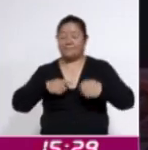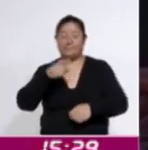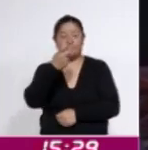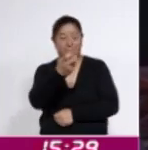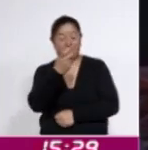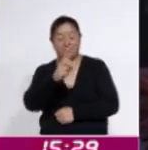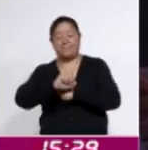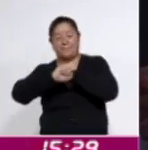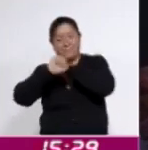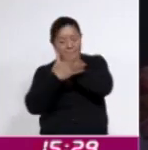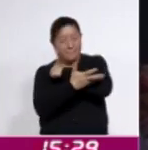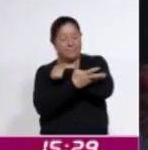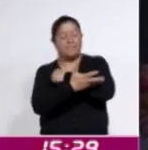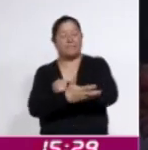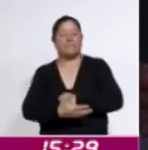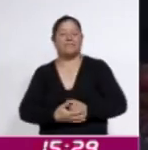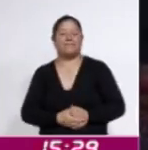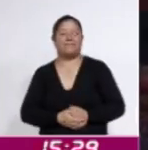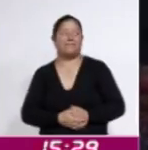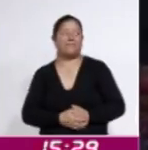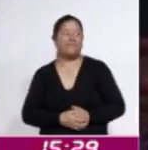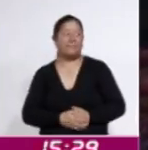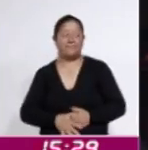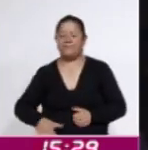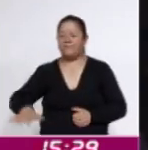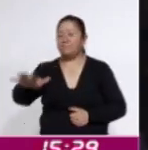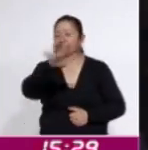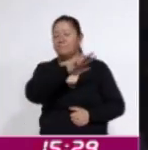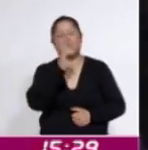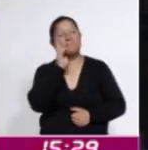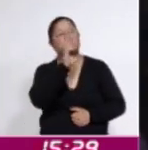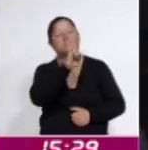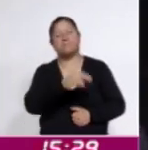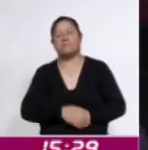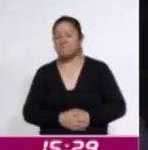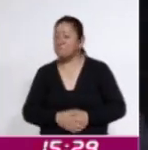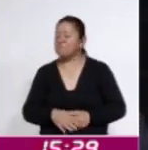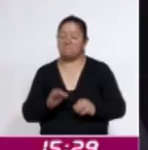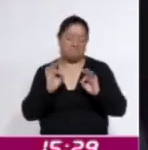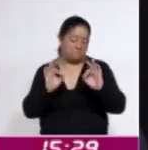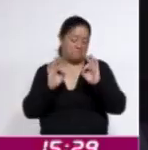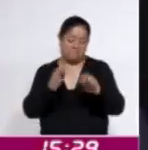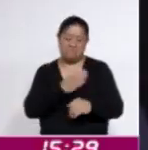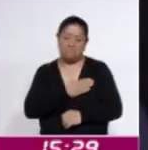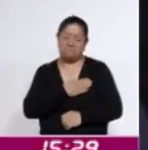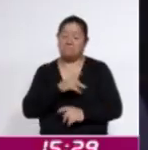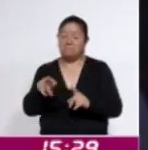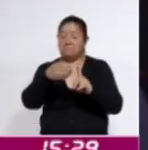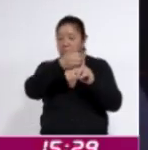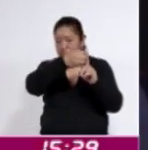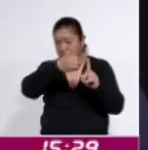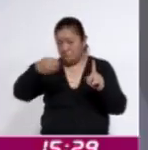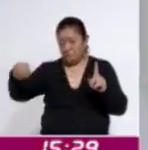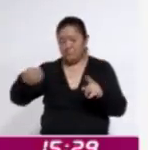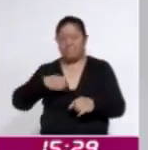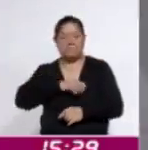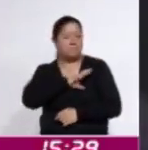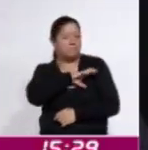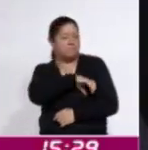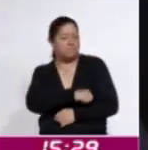esto, el concierto. Bien, está muy bien organizado, me